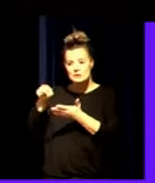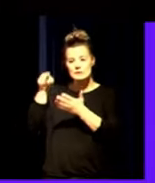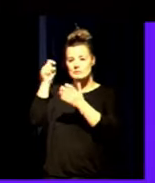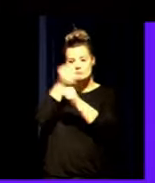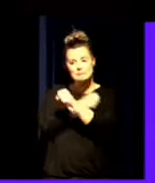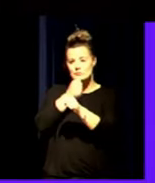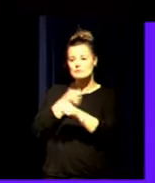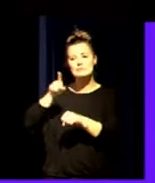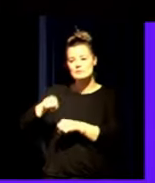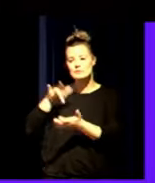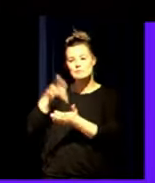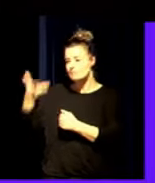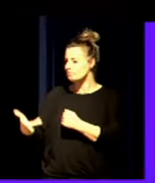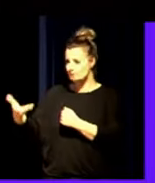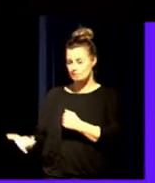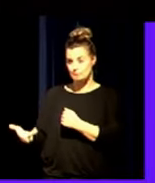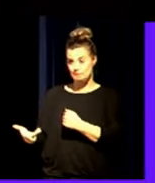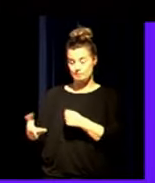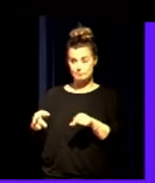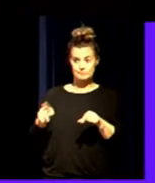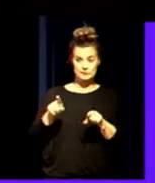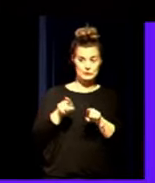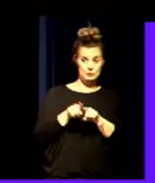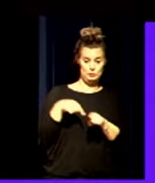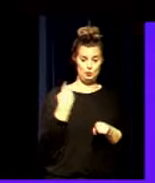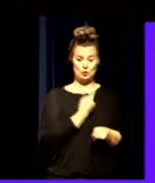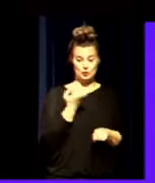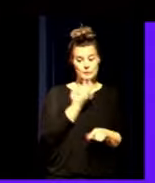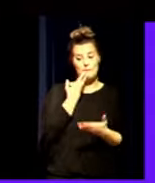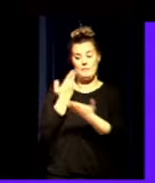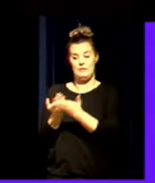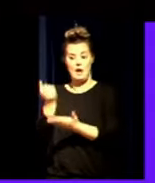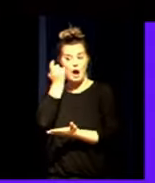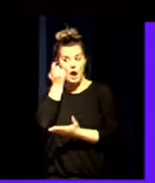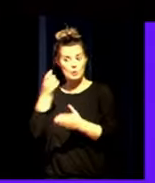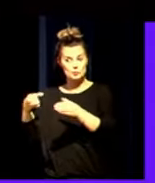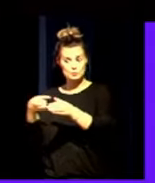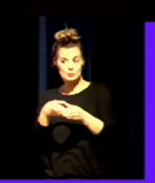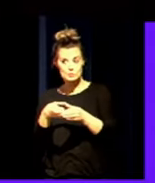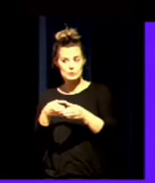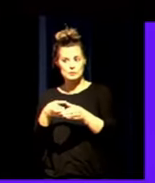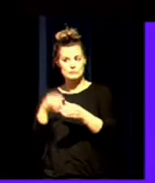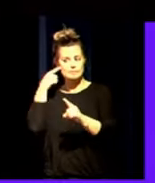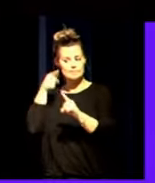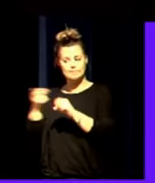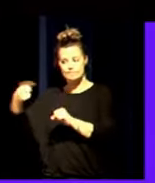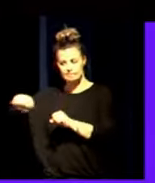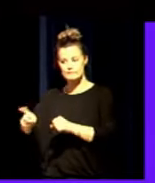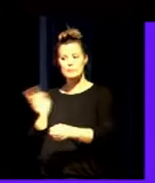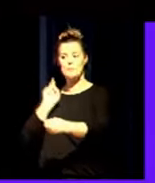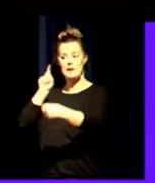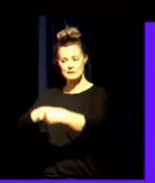es importante entre las competencias que vamos a exigir y que vamos a pedir al alumnado para que participe en